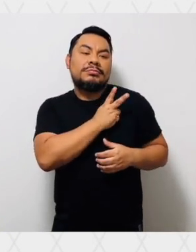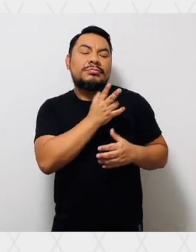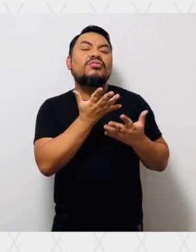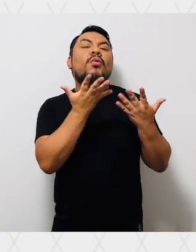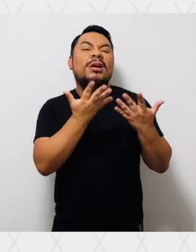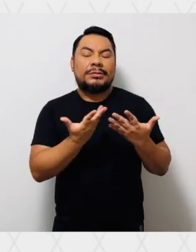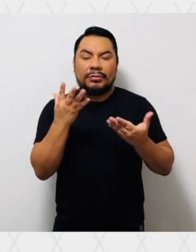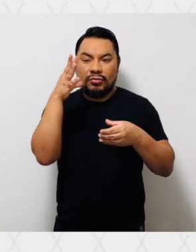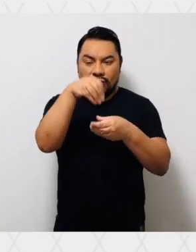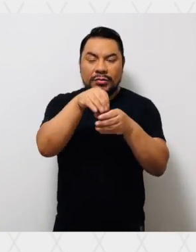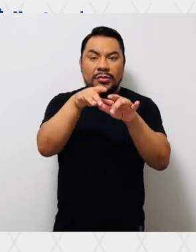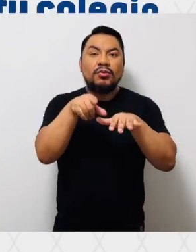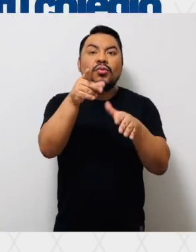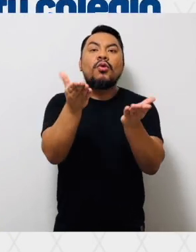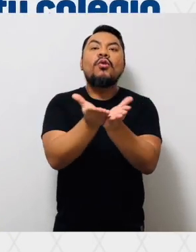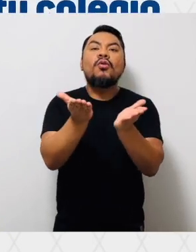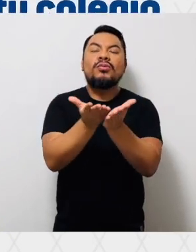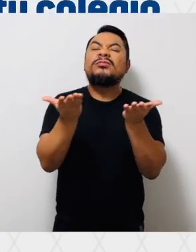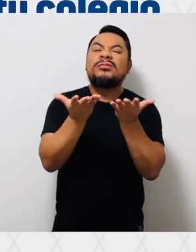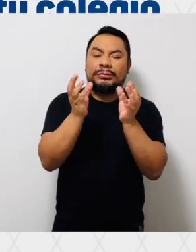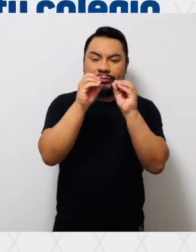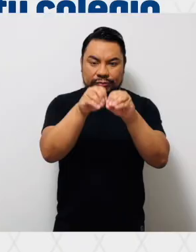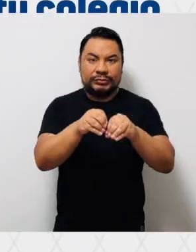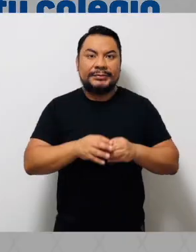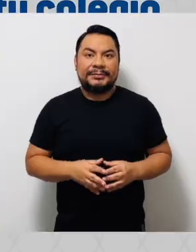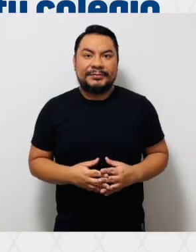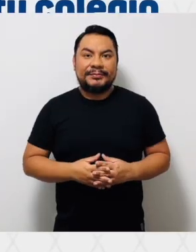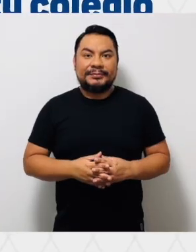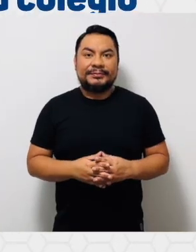instrucción alcanzado y el código modular de tu colegio.